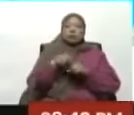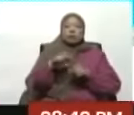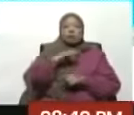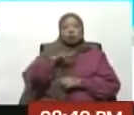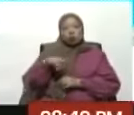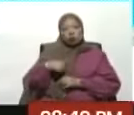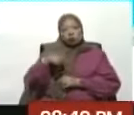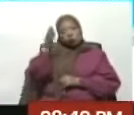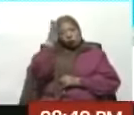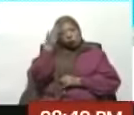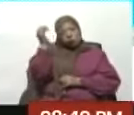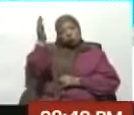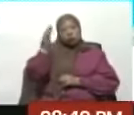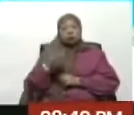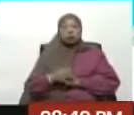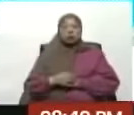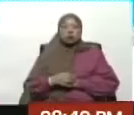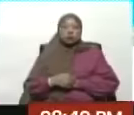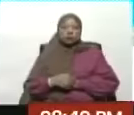nosotros.